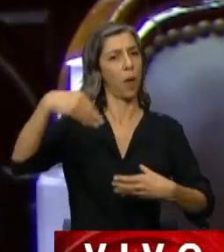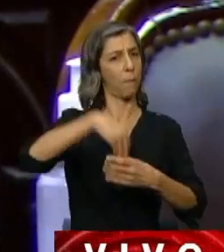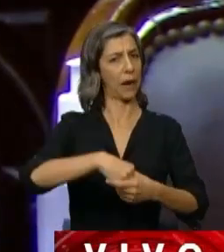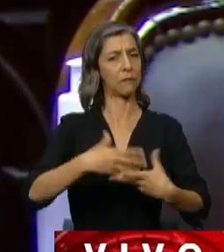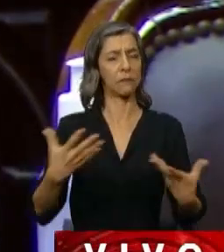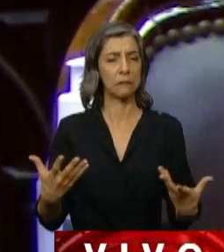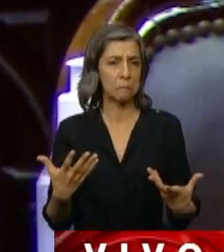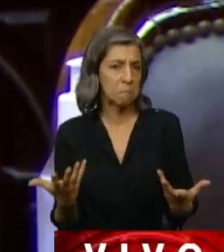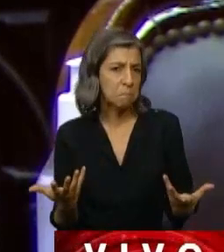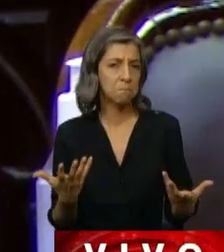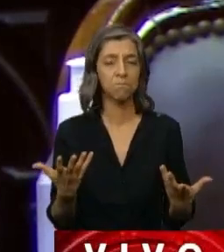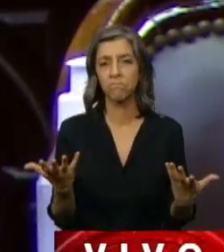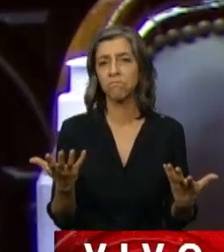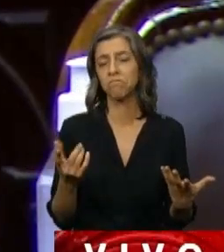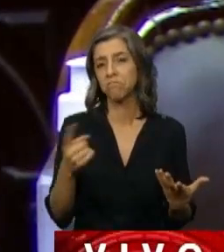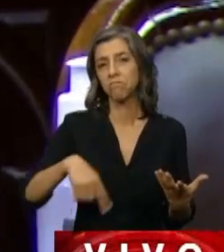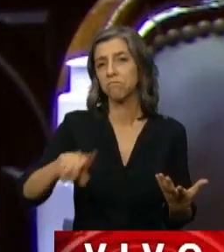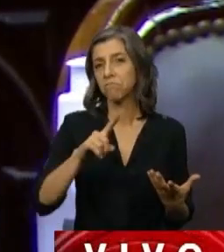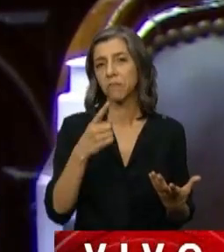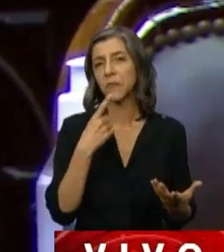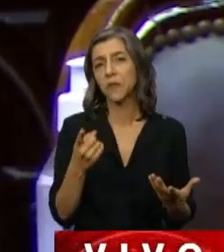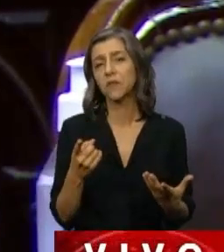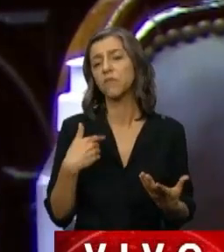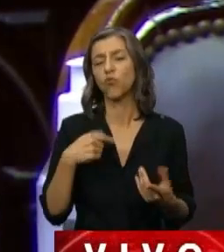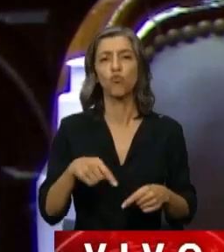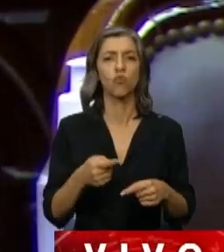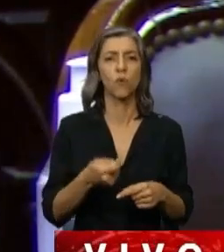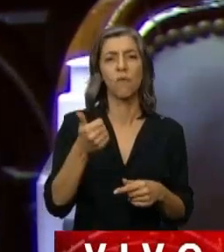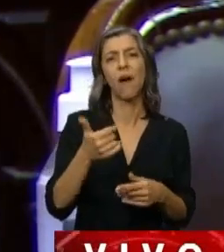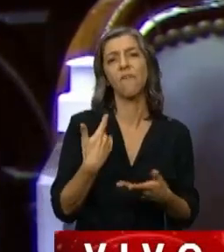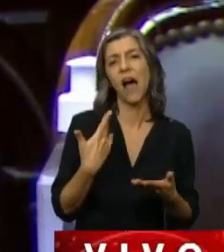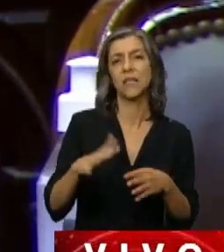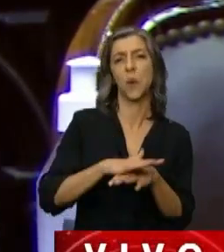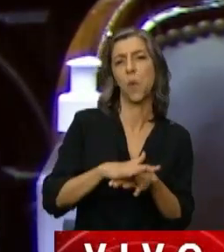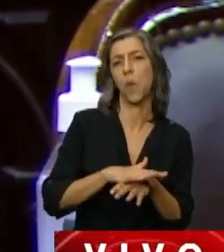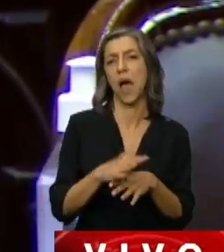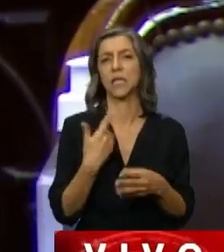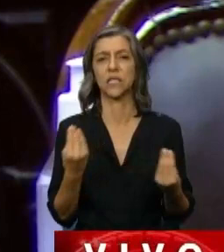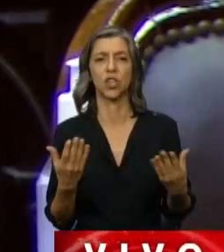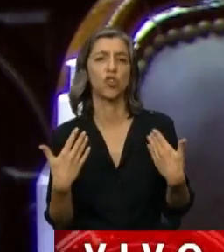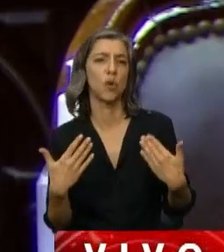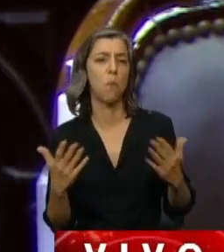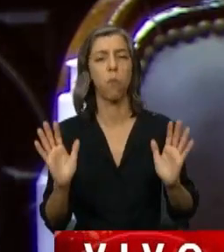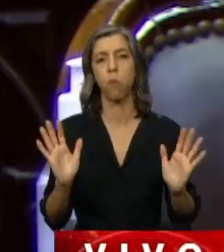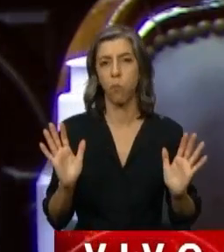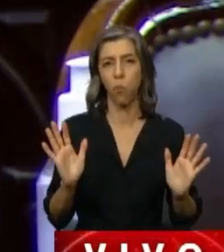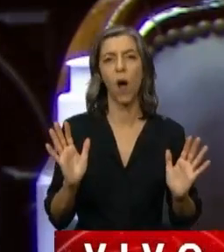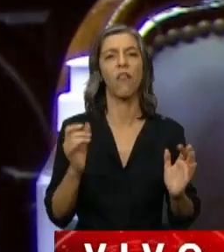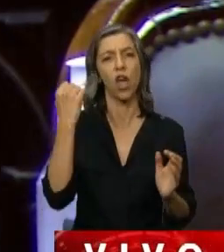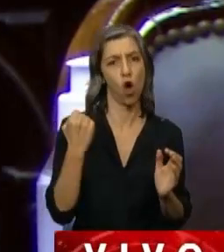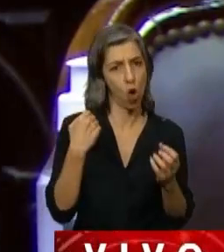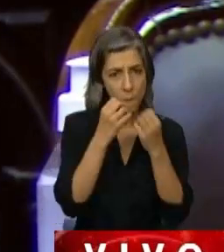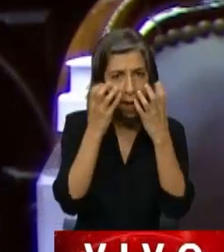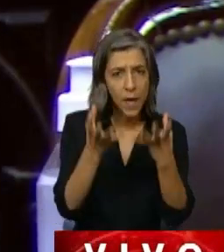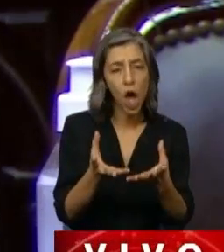hacia la necesidad de simplificar y economizar los procesos eleccionarios es una maniobra más que